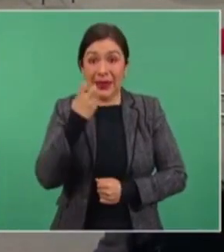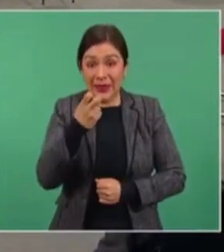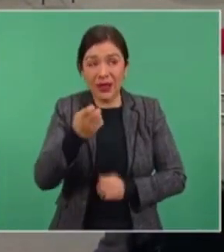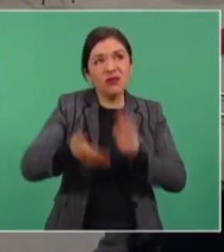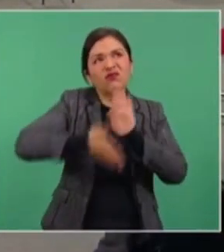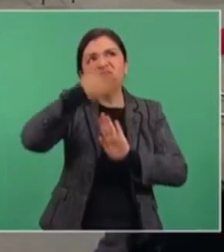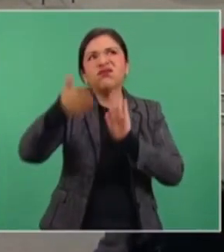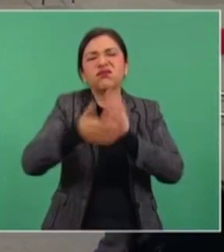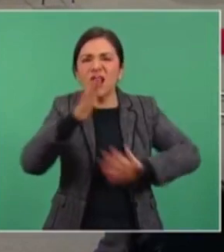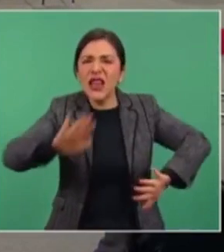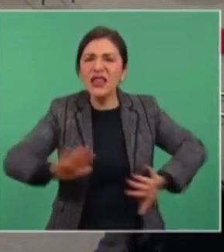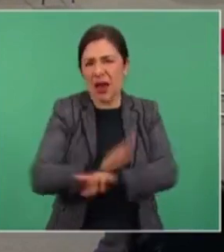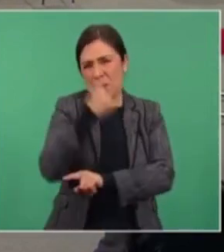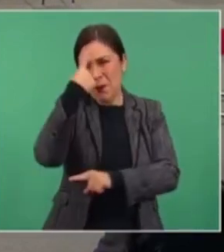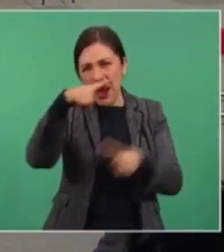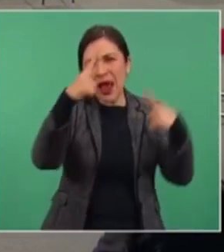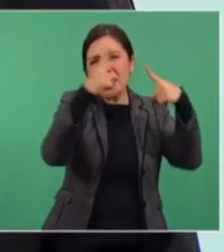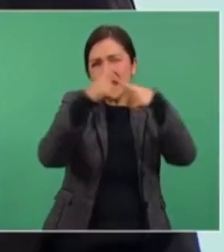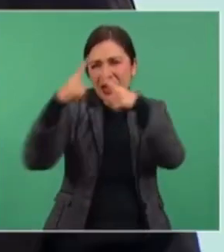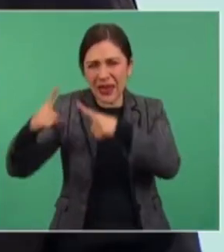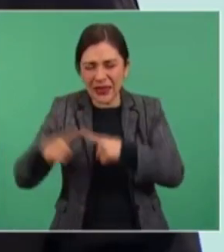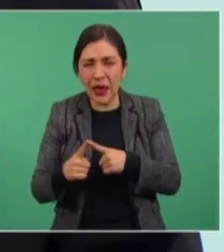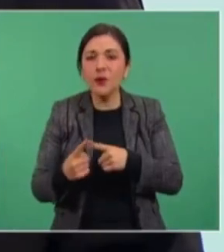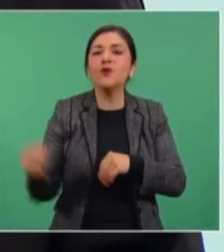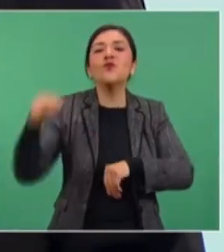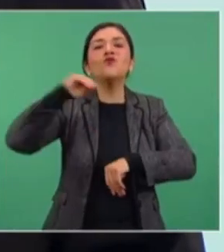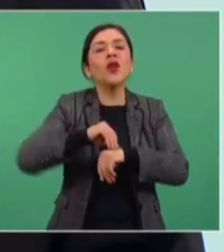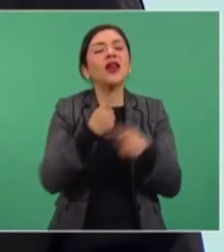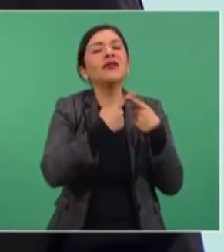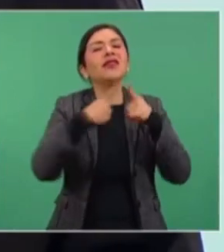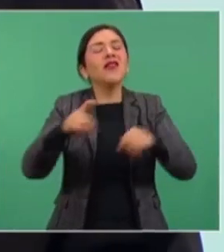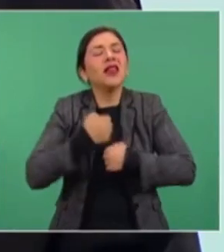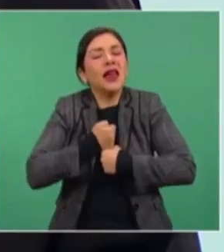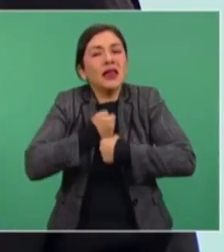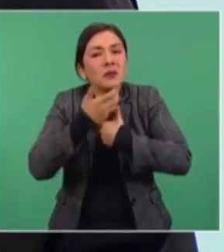arquitectura de las iglesias nuevas expresiones.